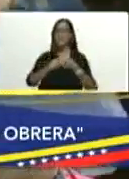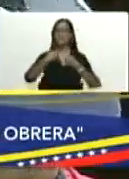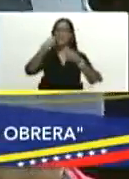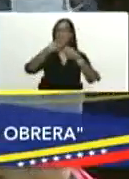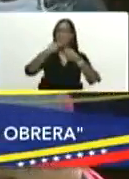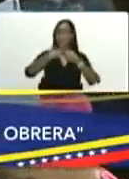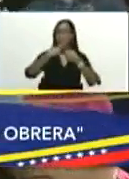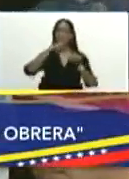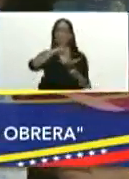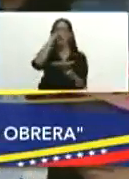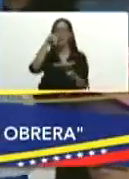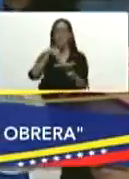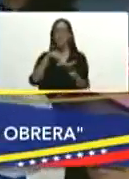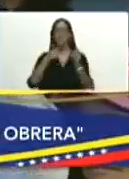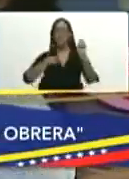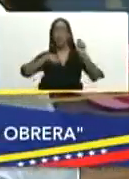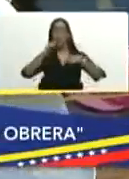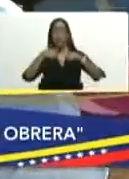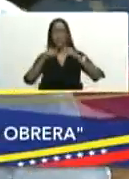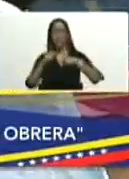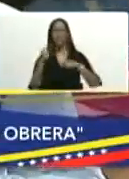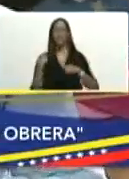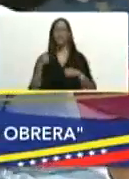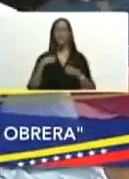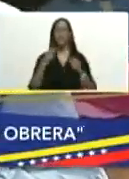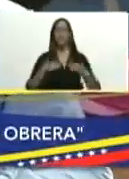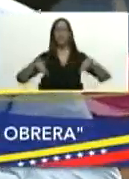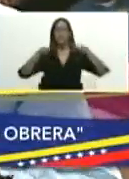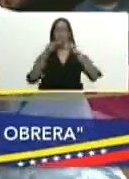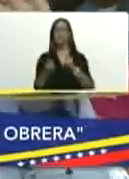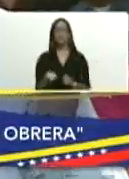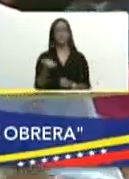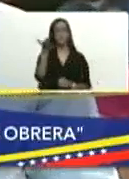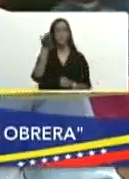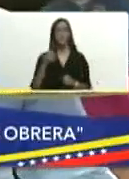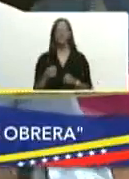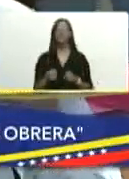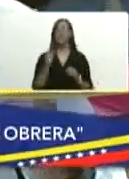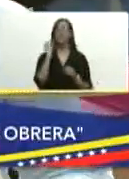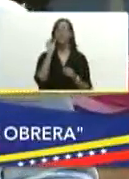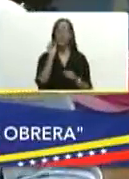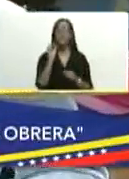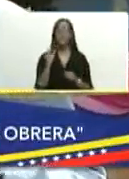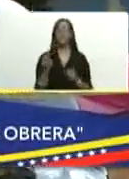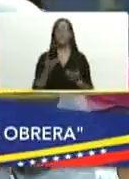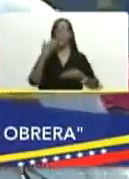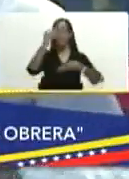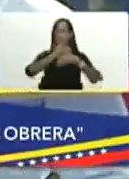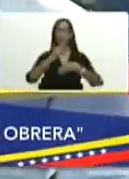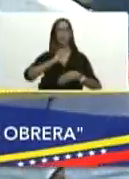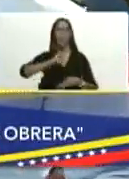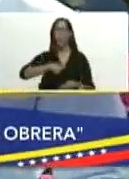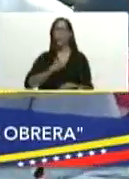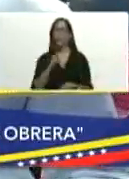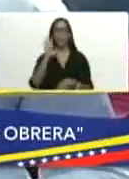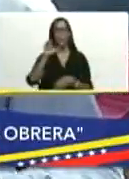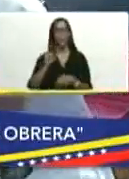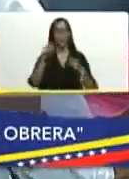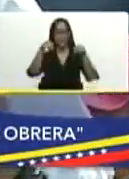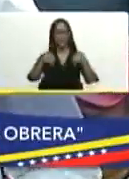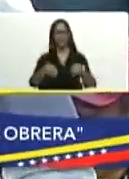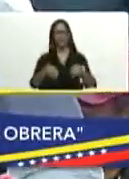gas a nivel nacional lo venden Y tiene un alto costo lo que en ese momento debido al bloqueo no podíamos traerlo hasta aquí